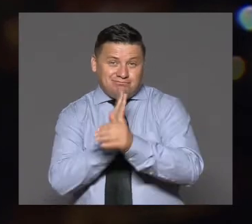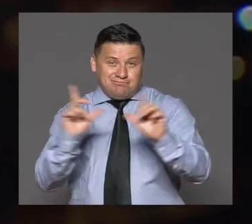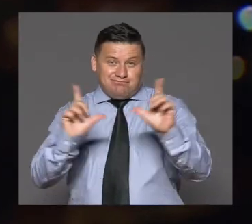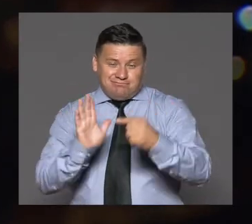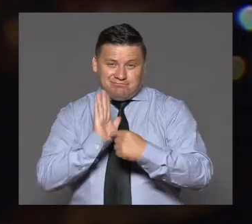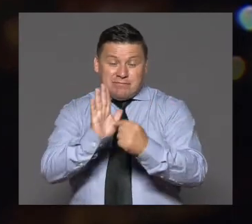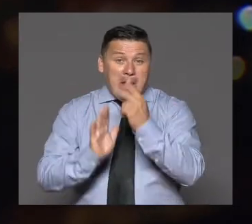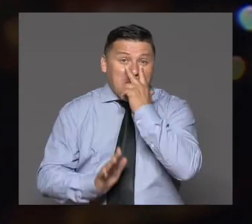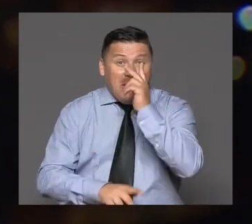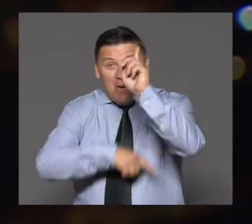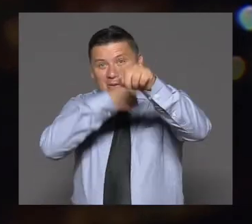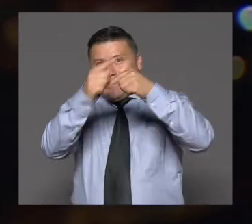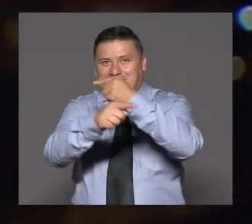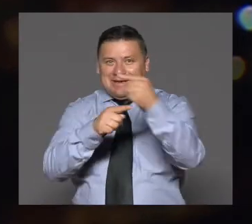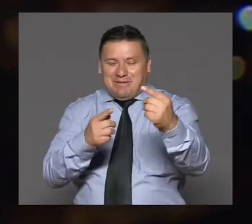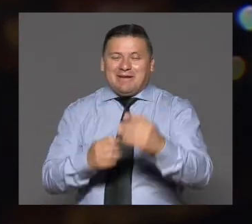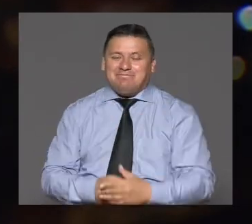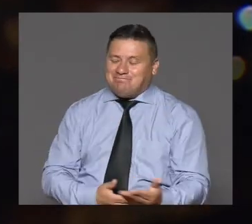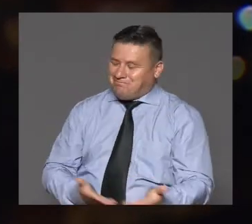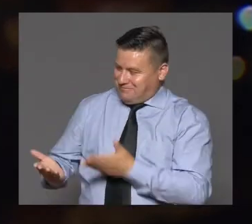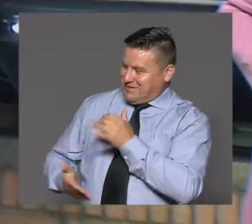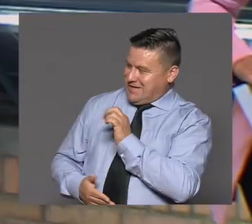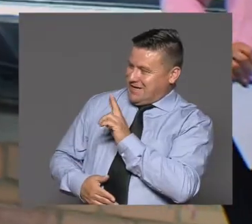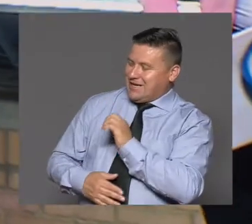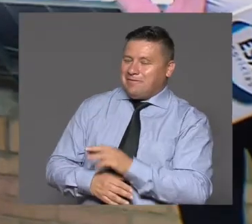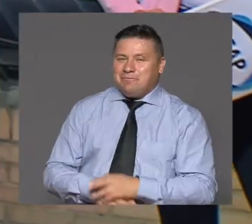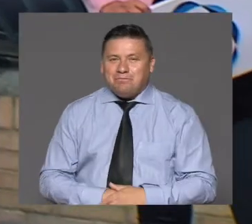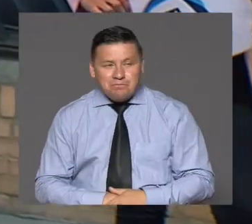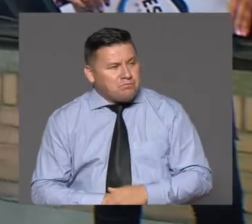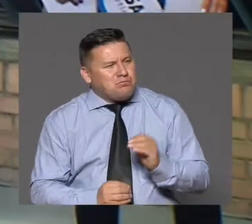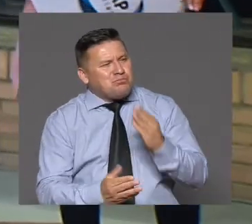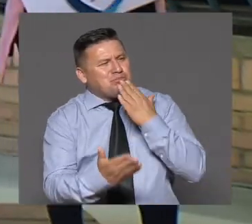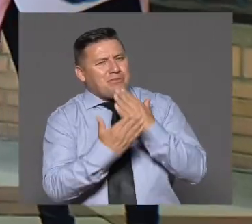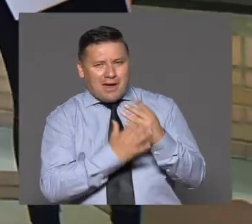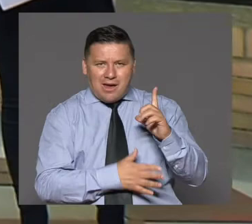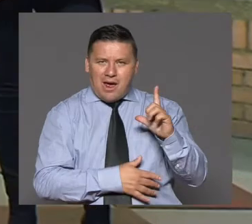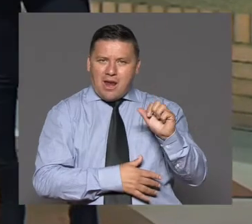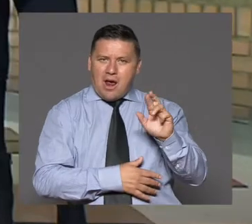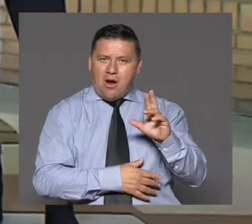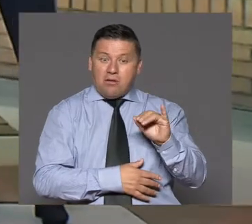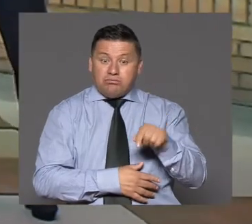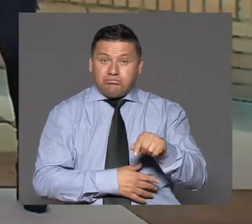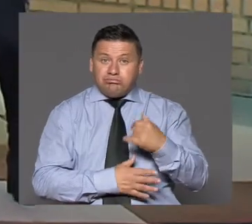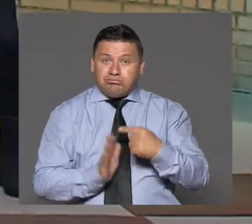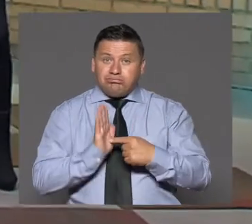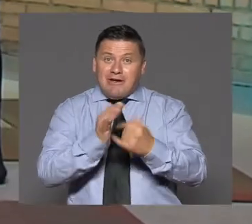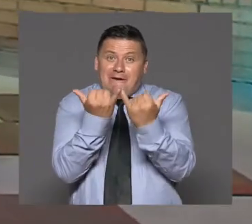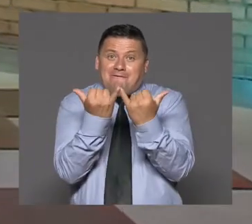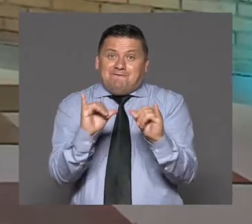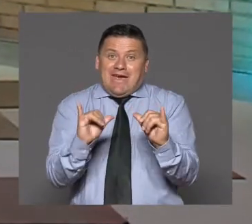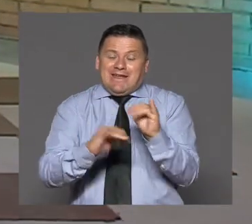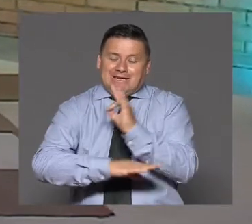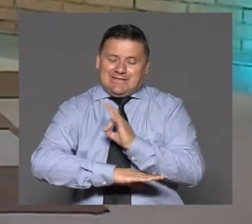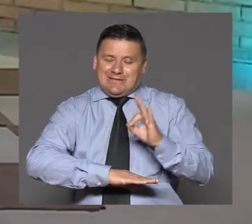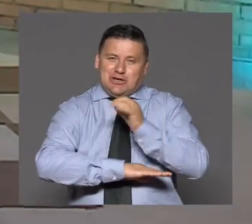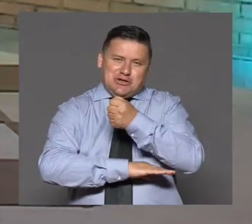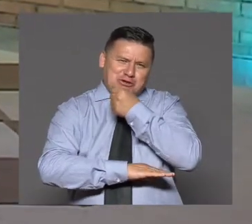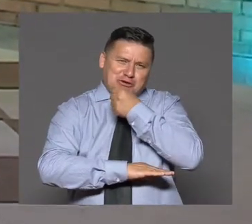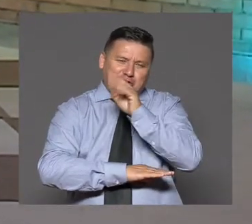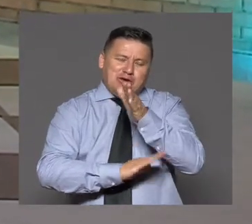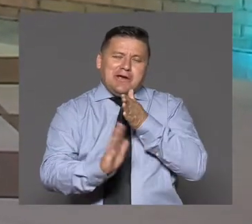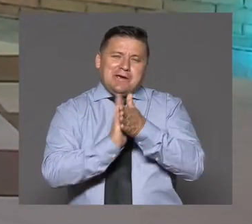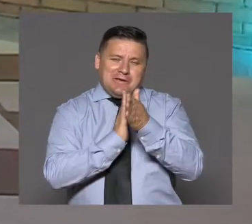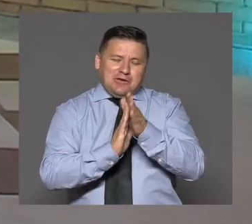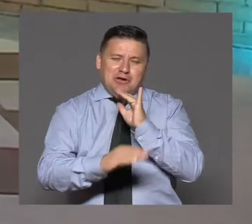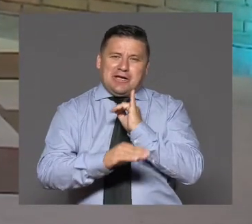en Pantalla y nos vemos la próxima semana. Adelante, Jair. Gracias, Laura. Y con eso llegamos al final de SAP Noticias, el